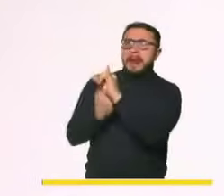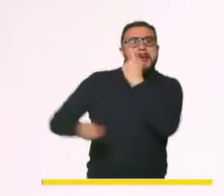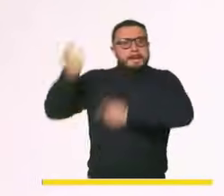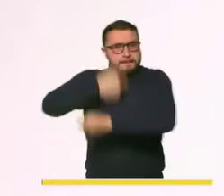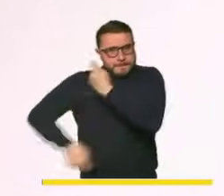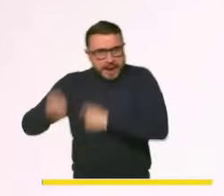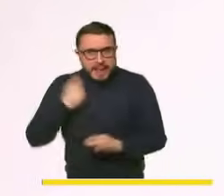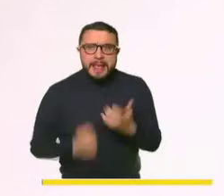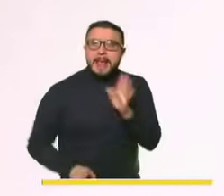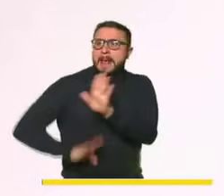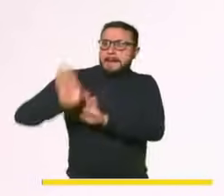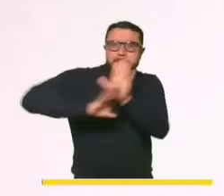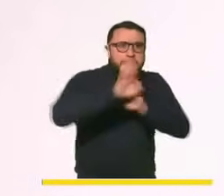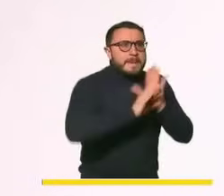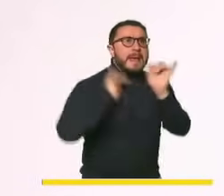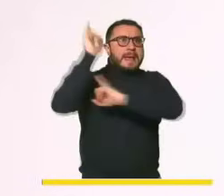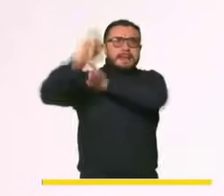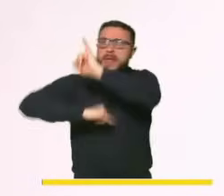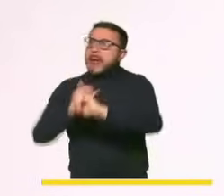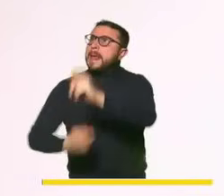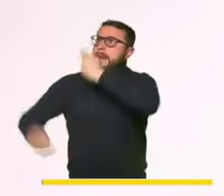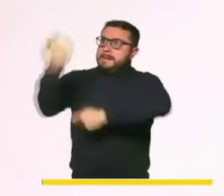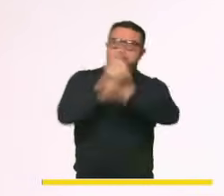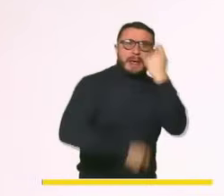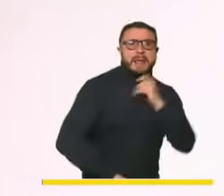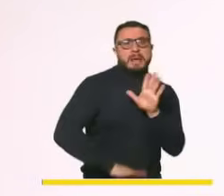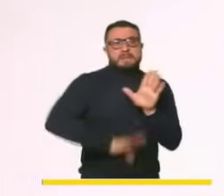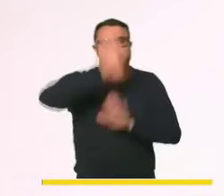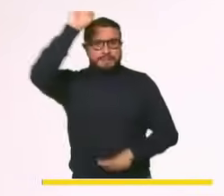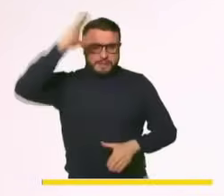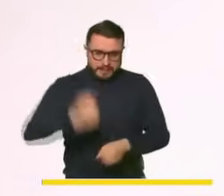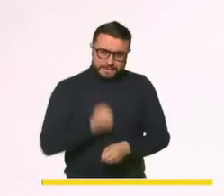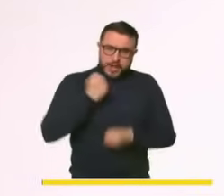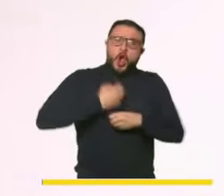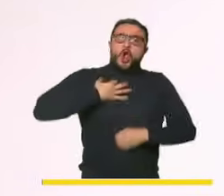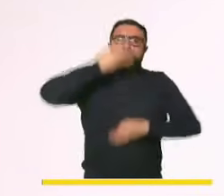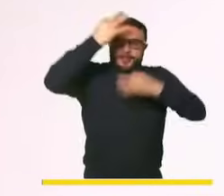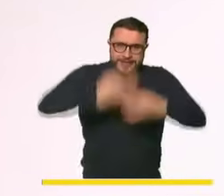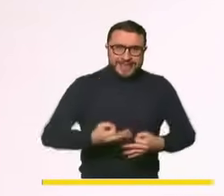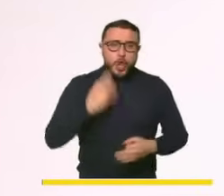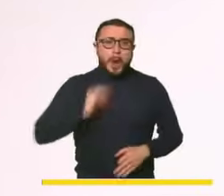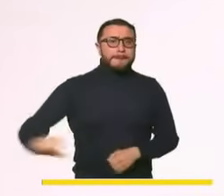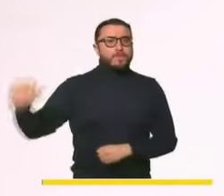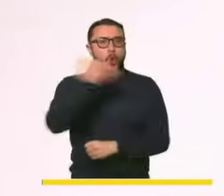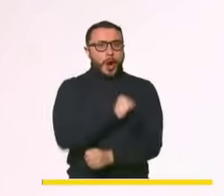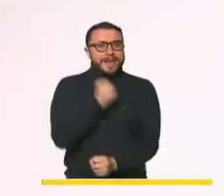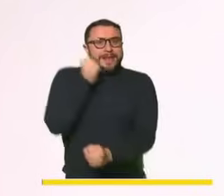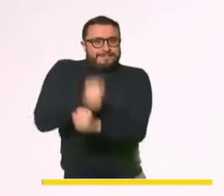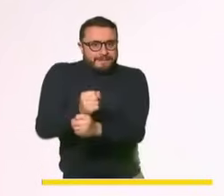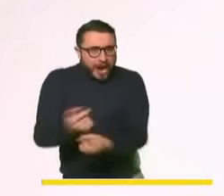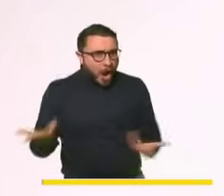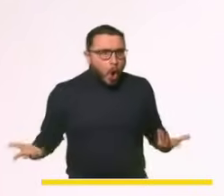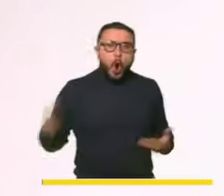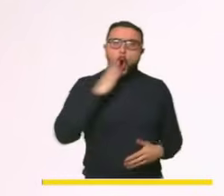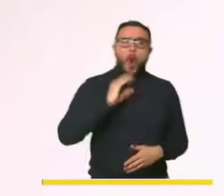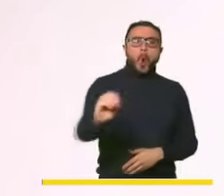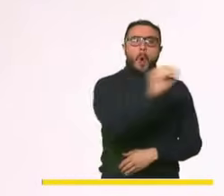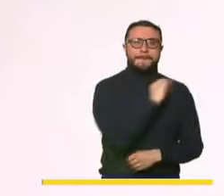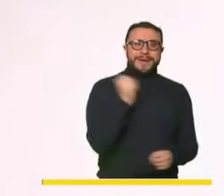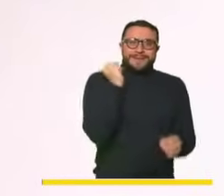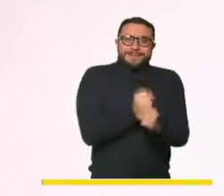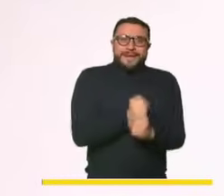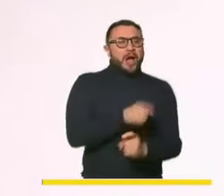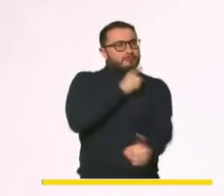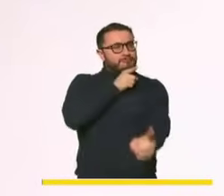y prosperar a partir del trabajo digno, del trabajo de la mujer, del trabajo del hombre por la